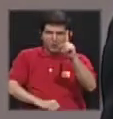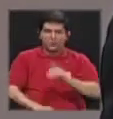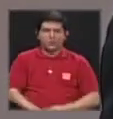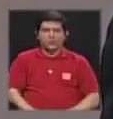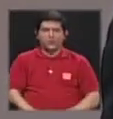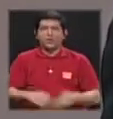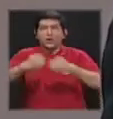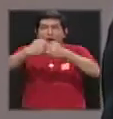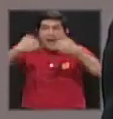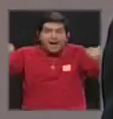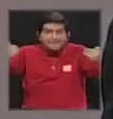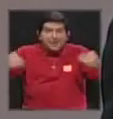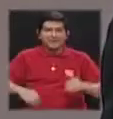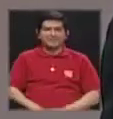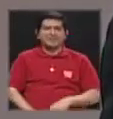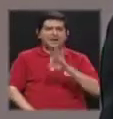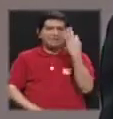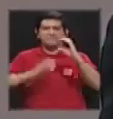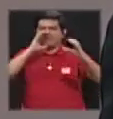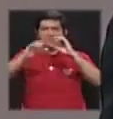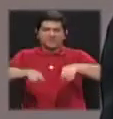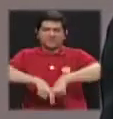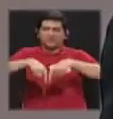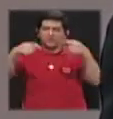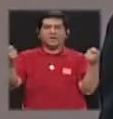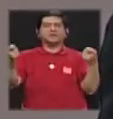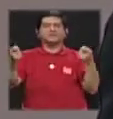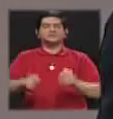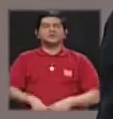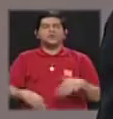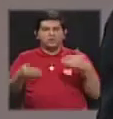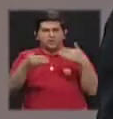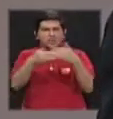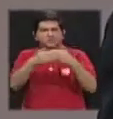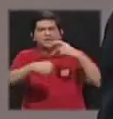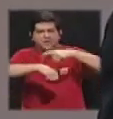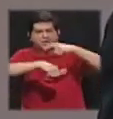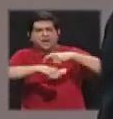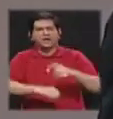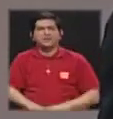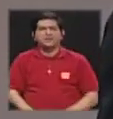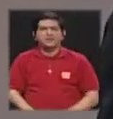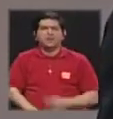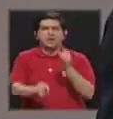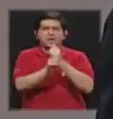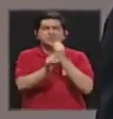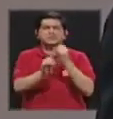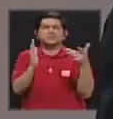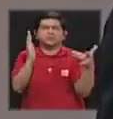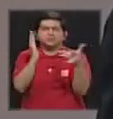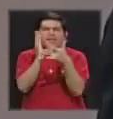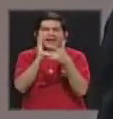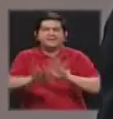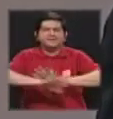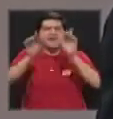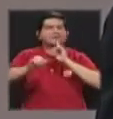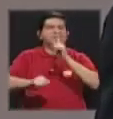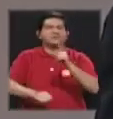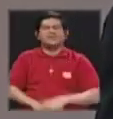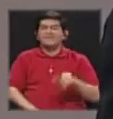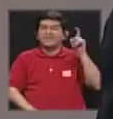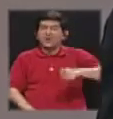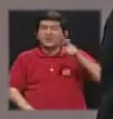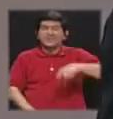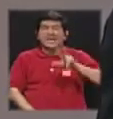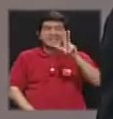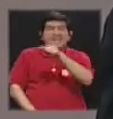otra parte, aparece en medios de prensa en días recientes que el Instituto Tecnológico fue claro en señalar que requería al